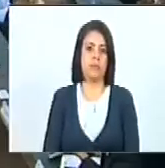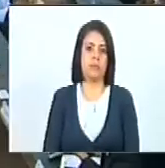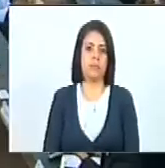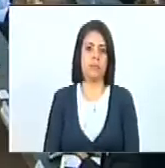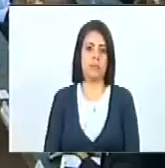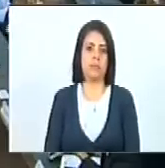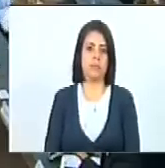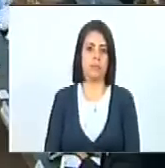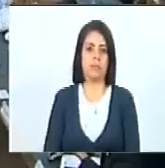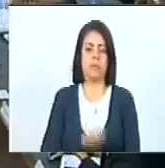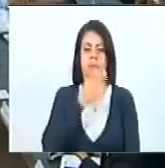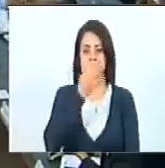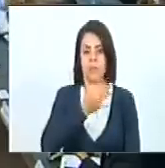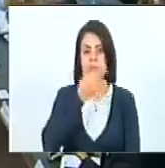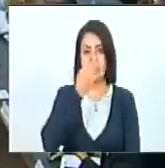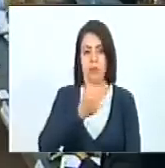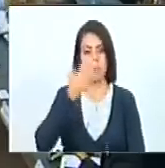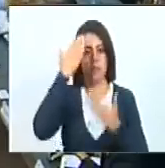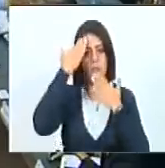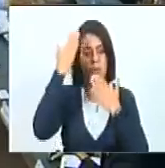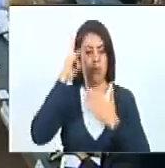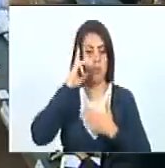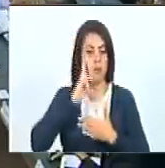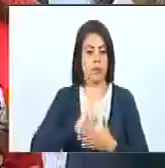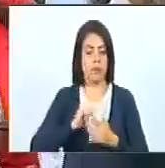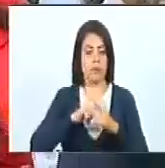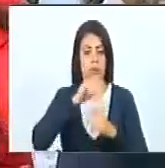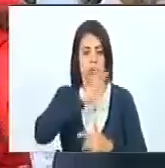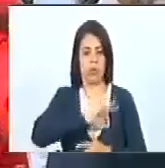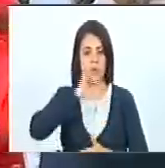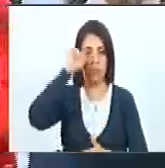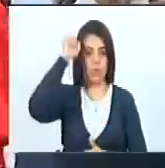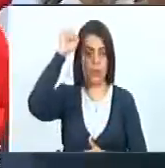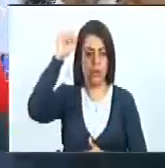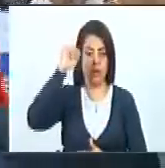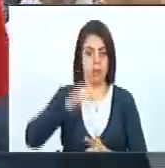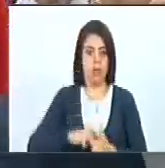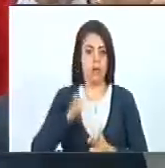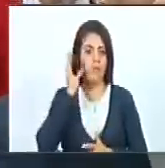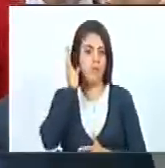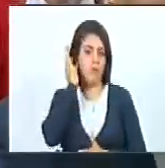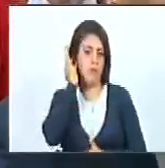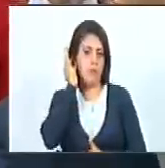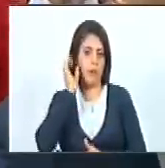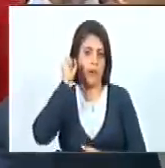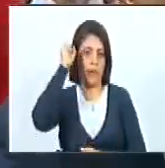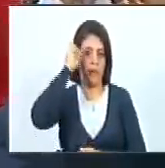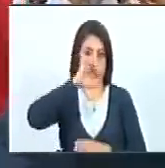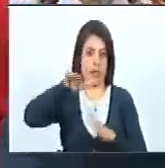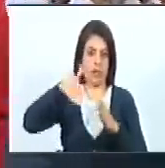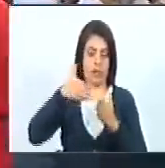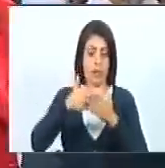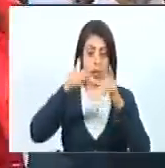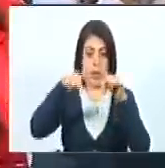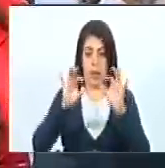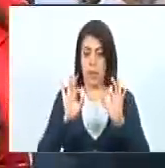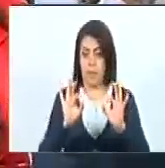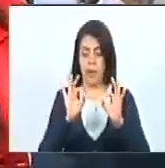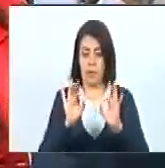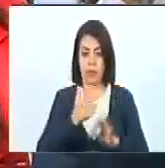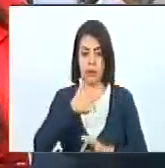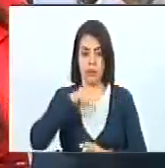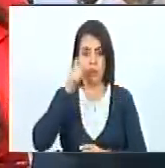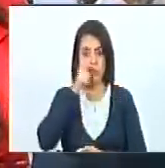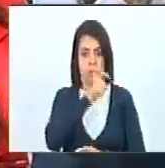Empezando. Muy buenas tardes, saludo bolivariano, socialista y feminista. A todas y a todos, en especial a